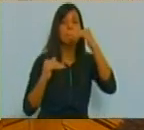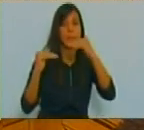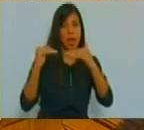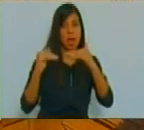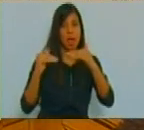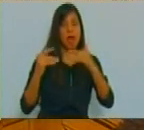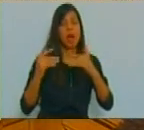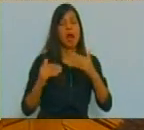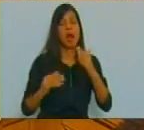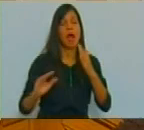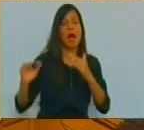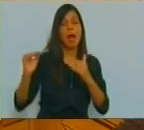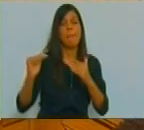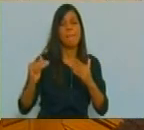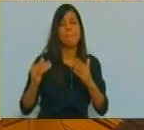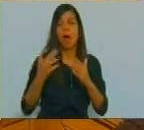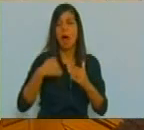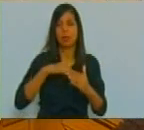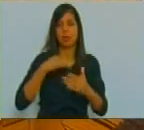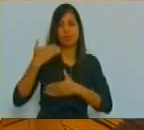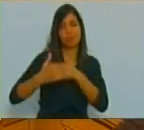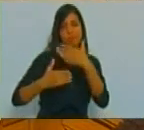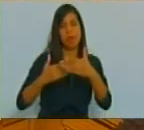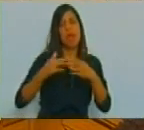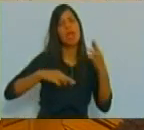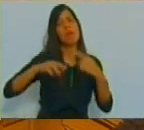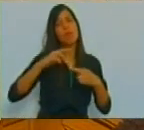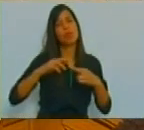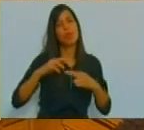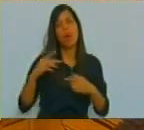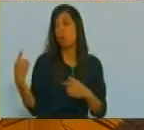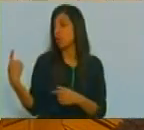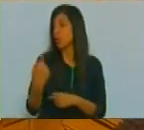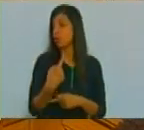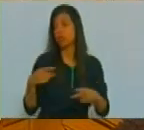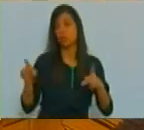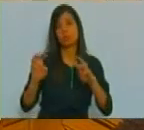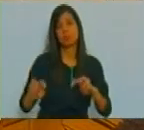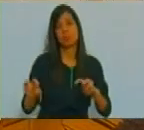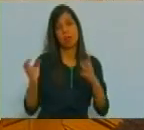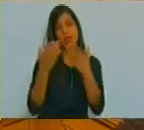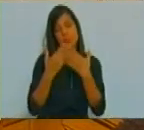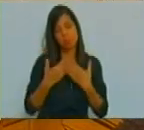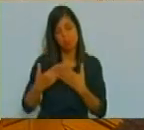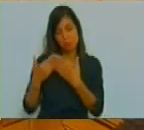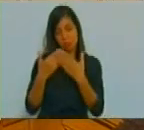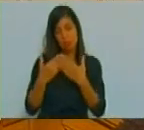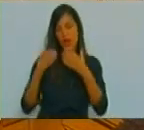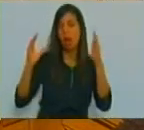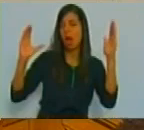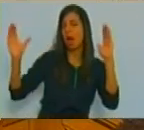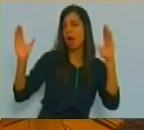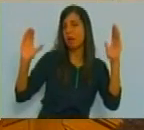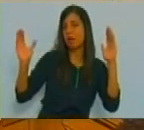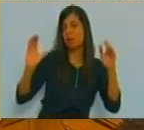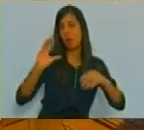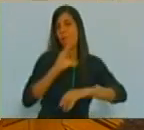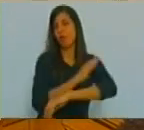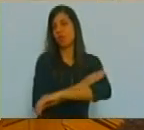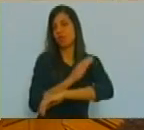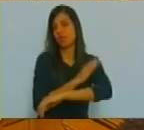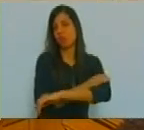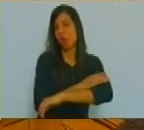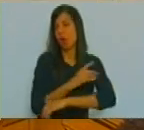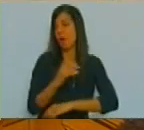podemos hacer una evaluación como una suerte de análisis comparativo con la cuarta república y